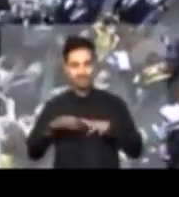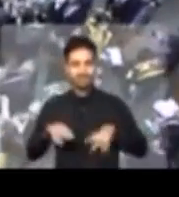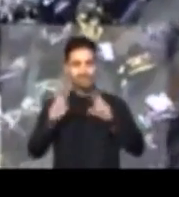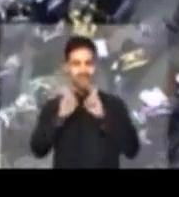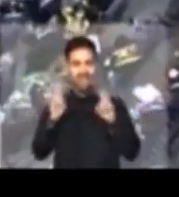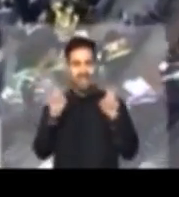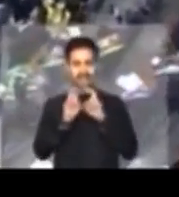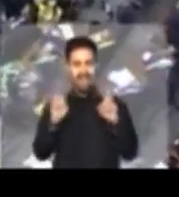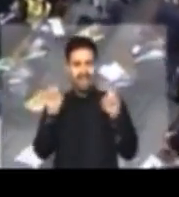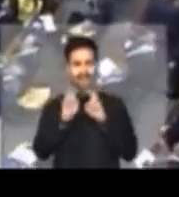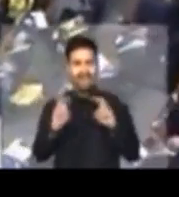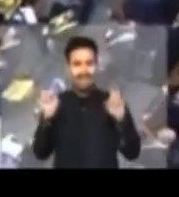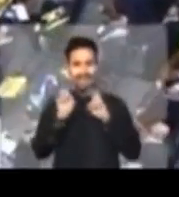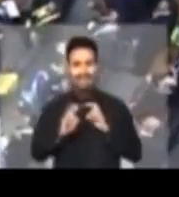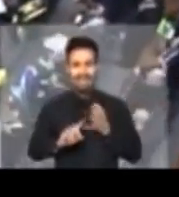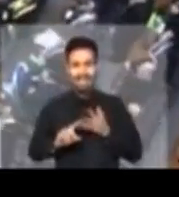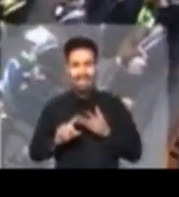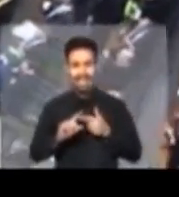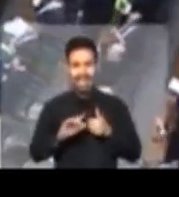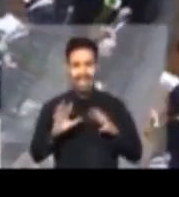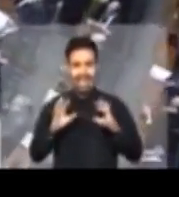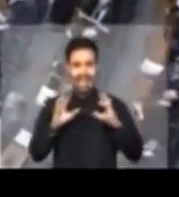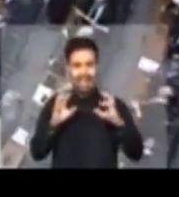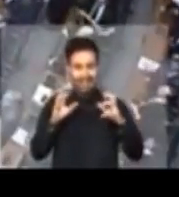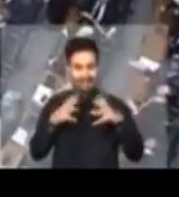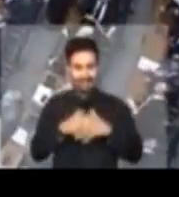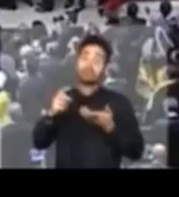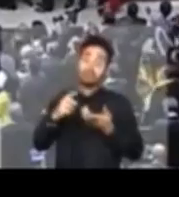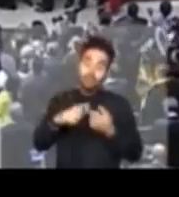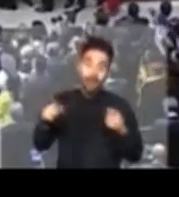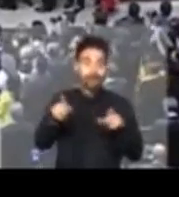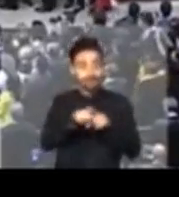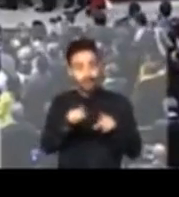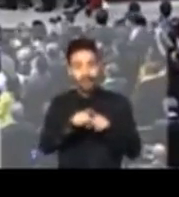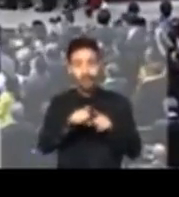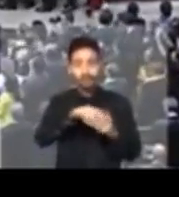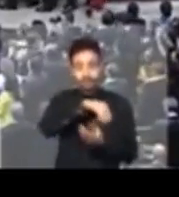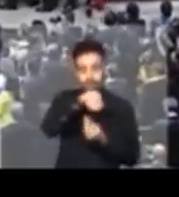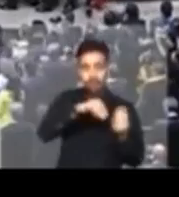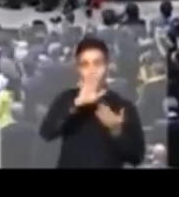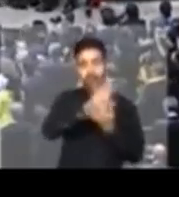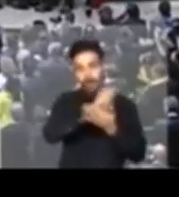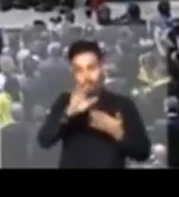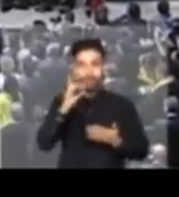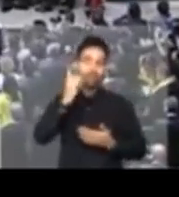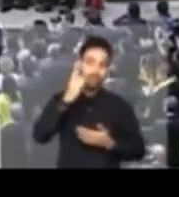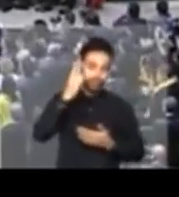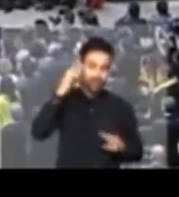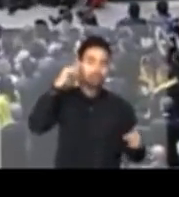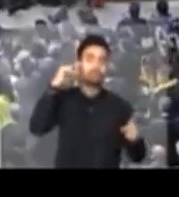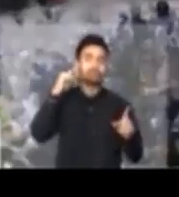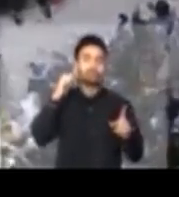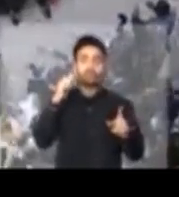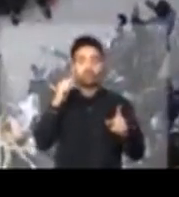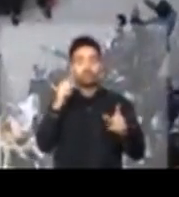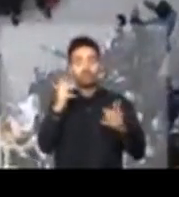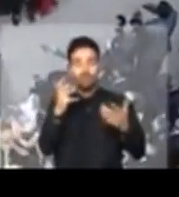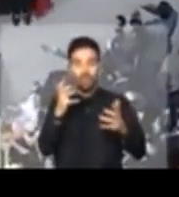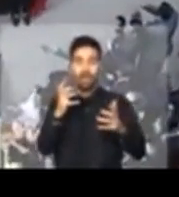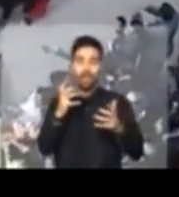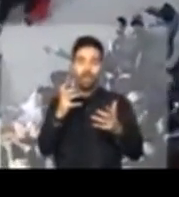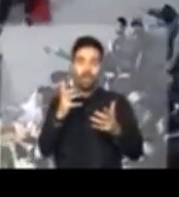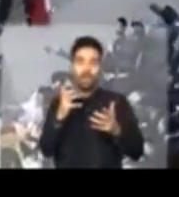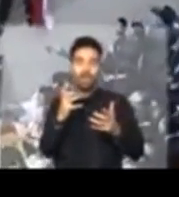lo podemos manifestar de esta manera, un renacer de la derecha en virtud de procurar llegar al poder a partir